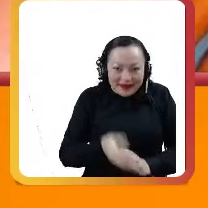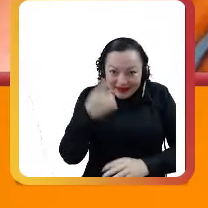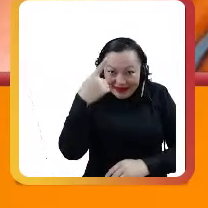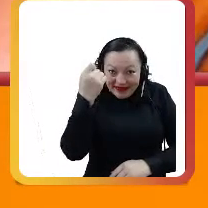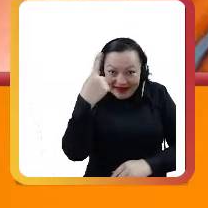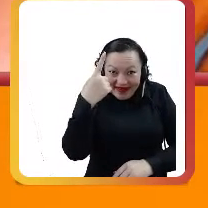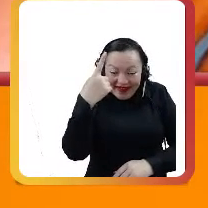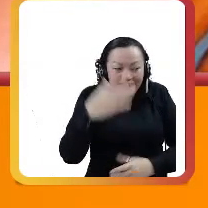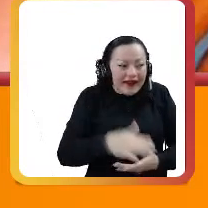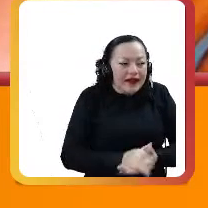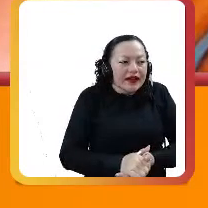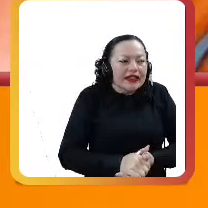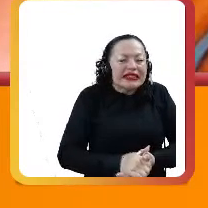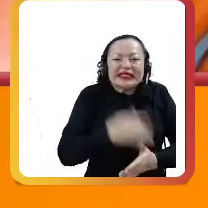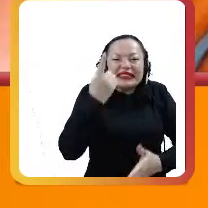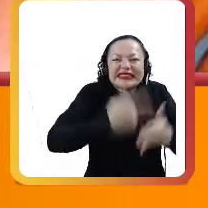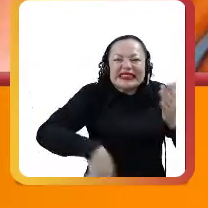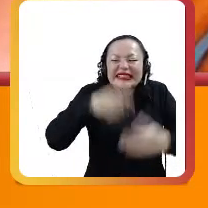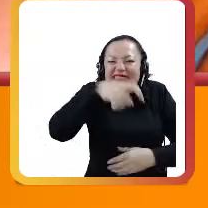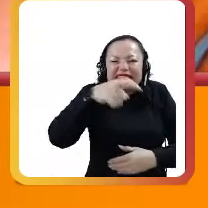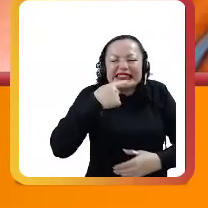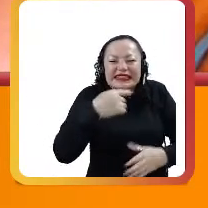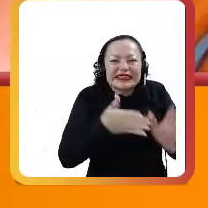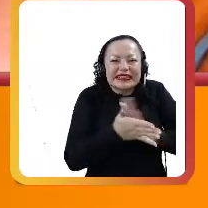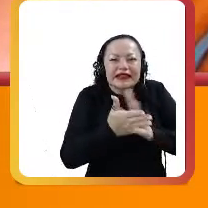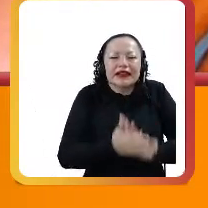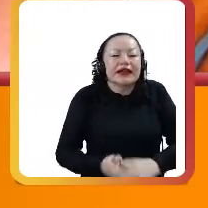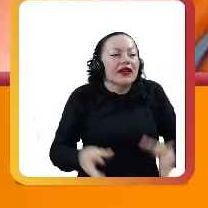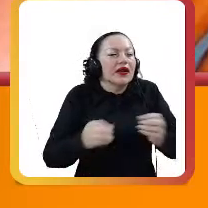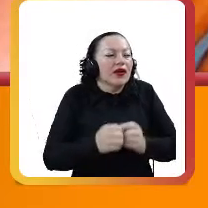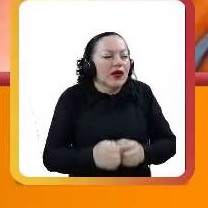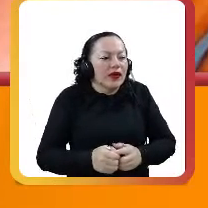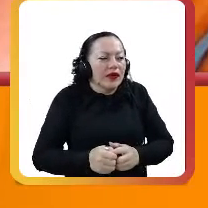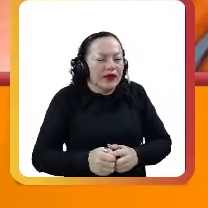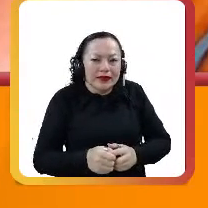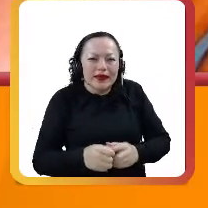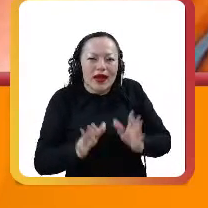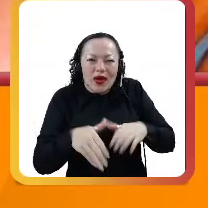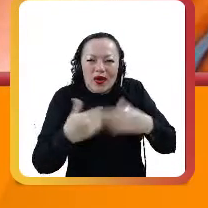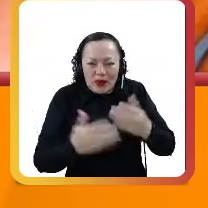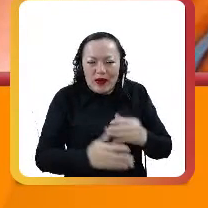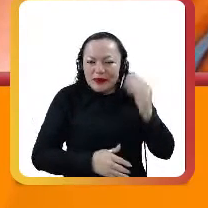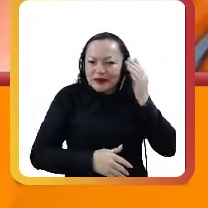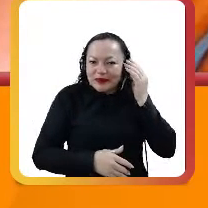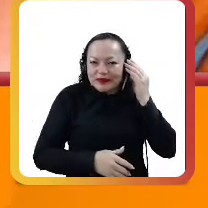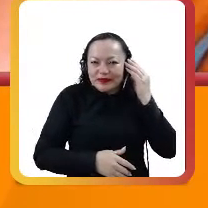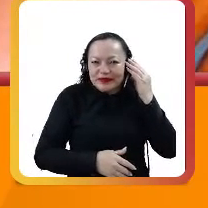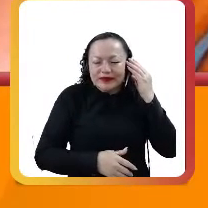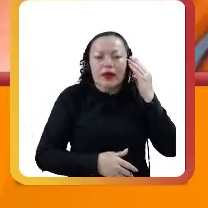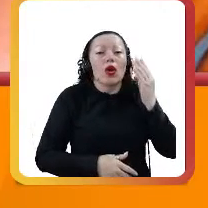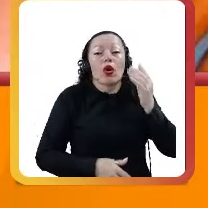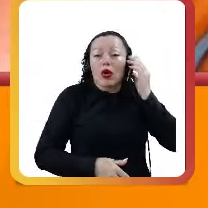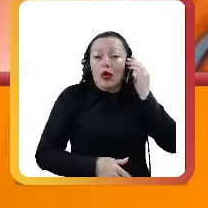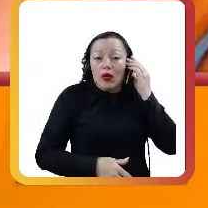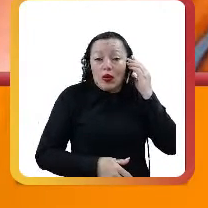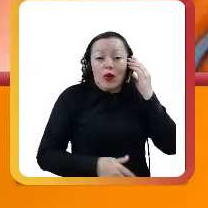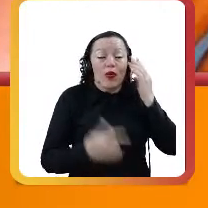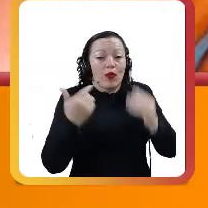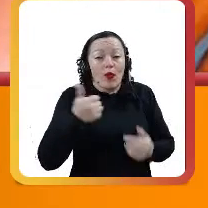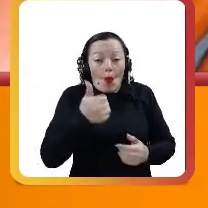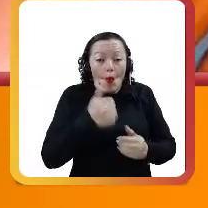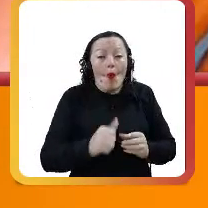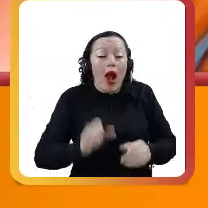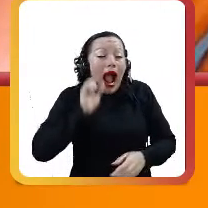Bueno, ¿qué necesitaremos? Esa es una mascarilla de zanahoria. Es buena la zanahoria porque es rica